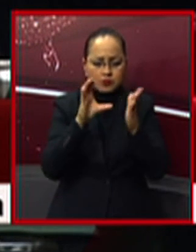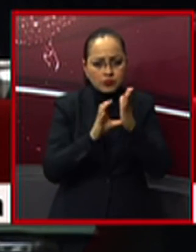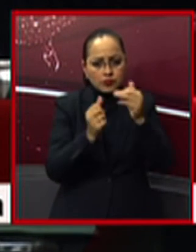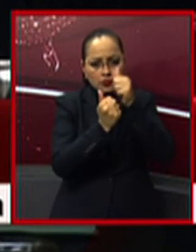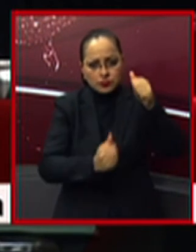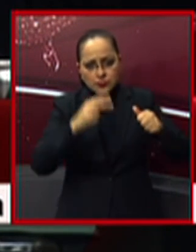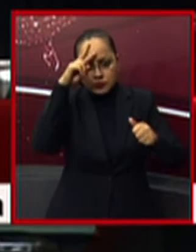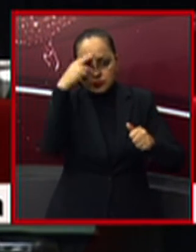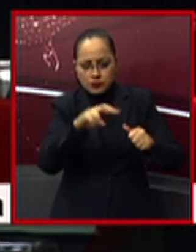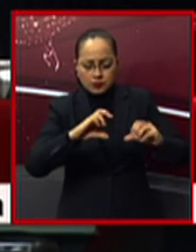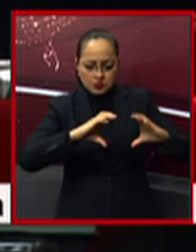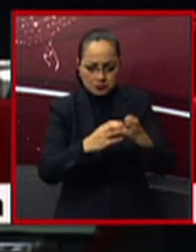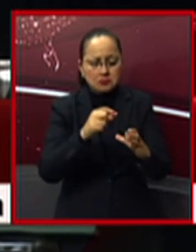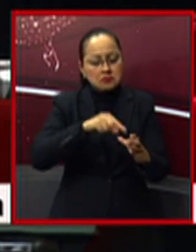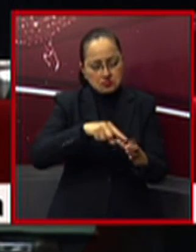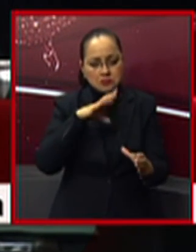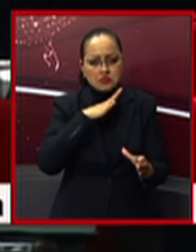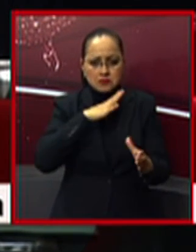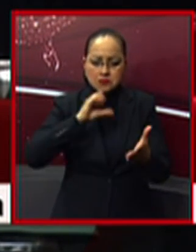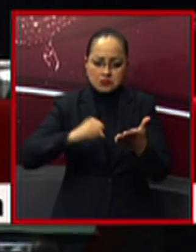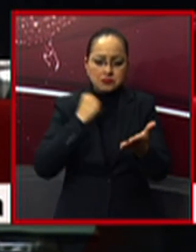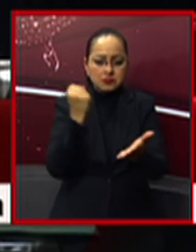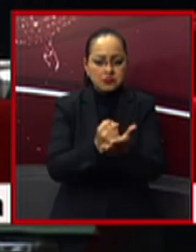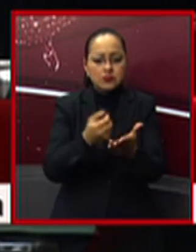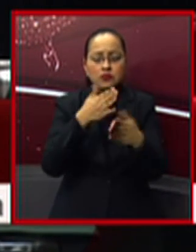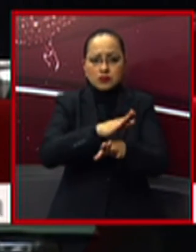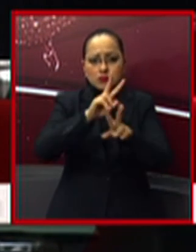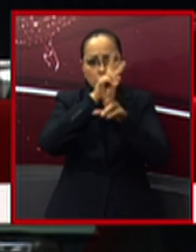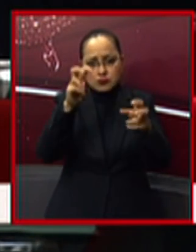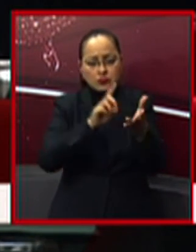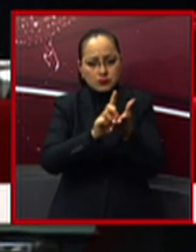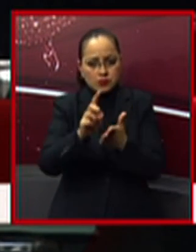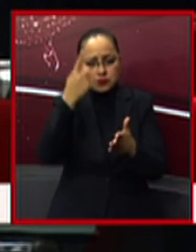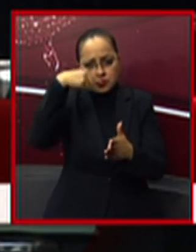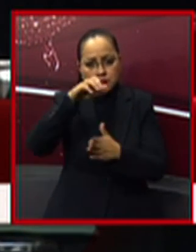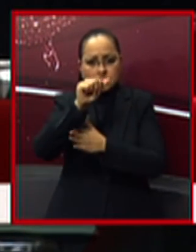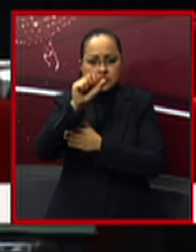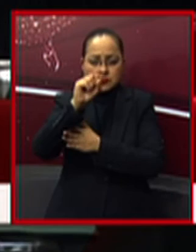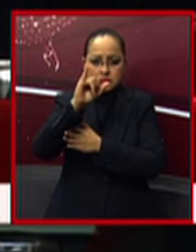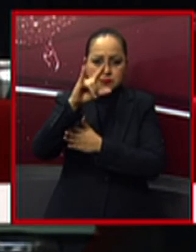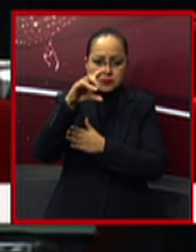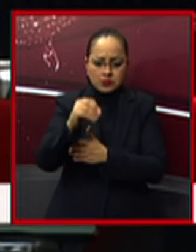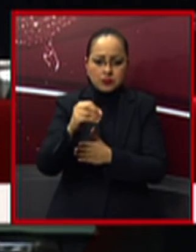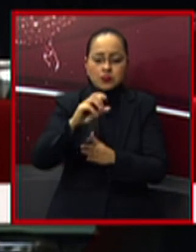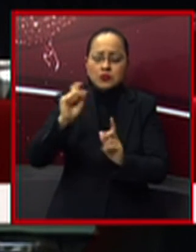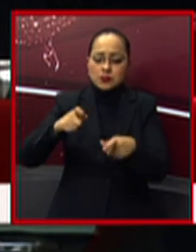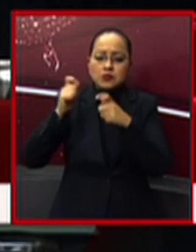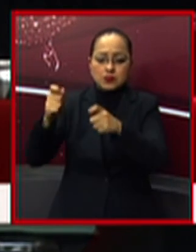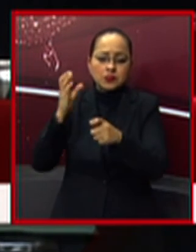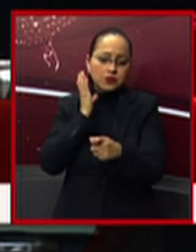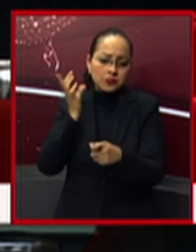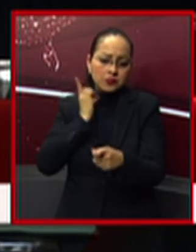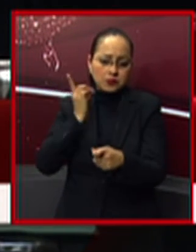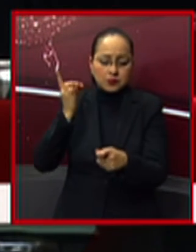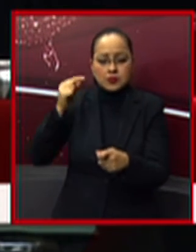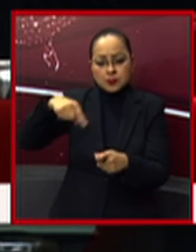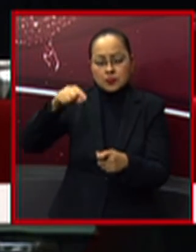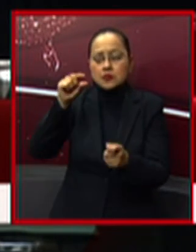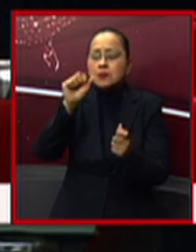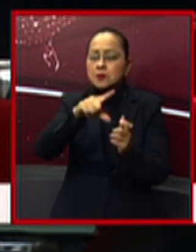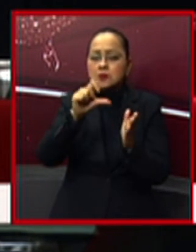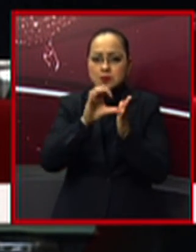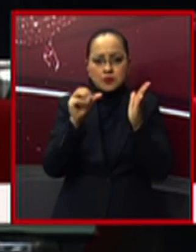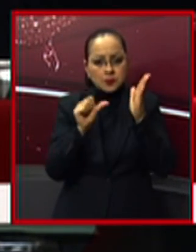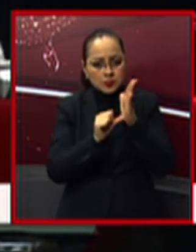Constitución Política de los Estados Unidos Mexicanos en materia de derecho de asilo. Se remite a la Cámara de Diputados para los efectos